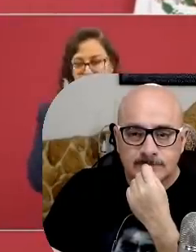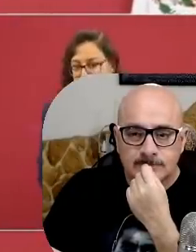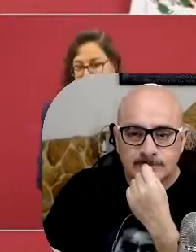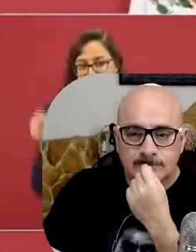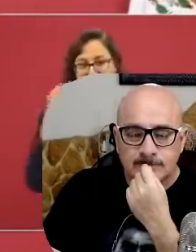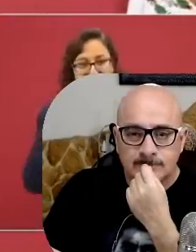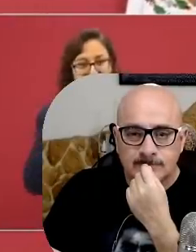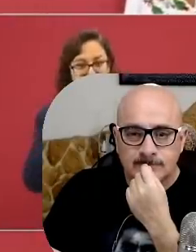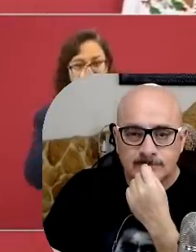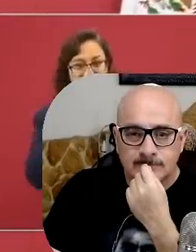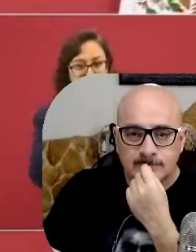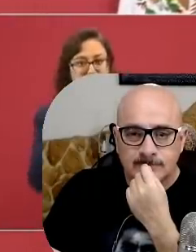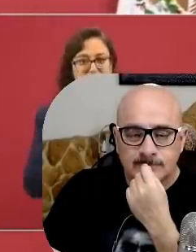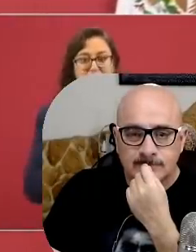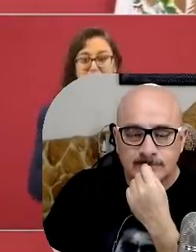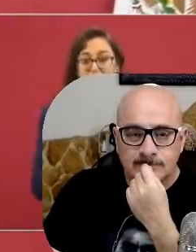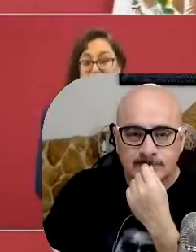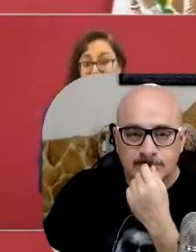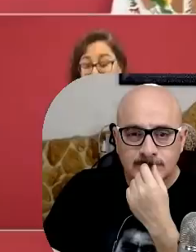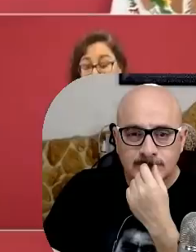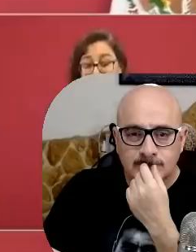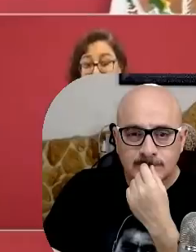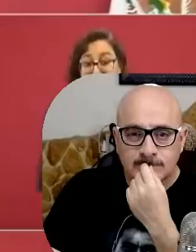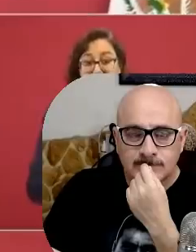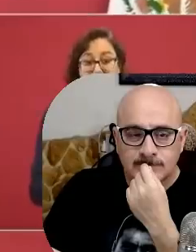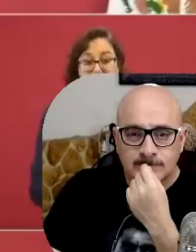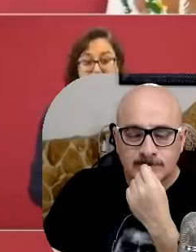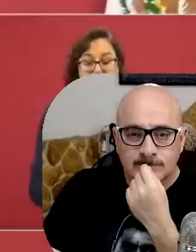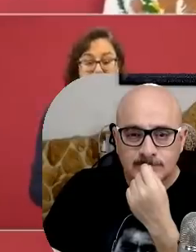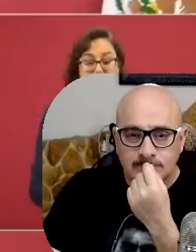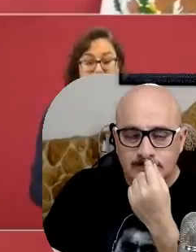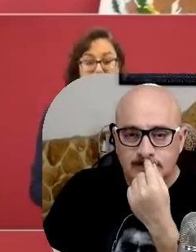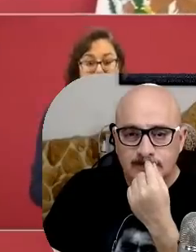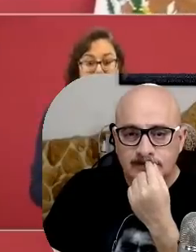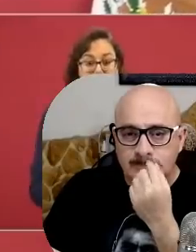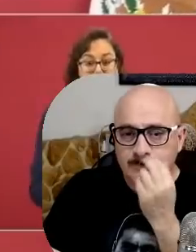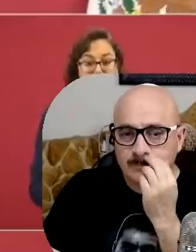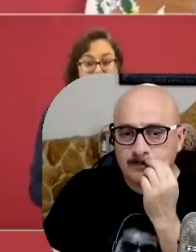habló de que yo no debería de estar